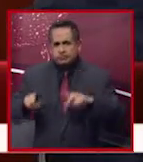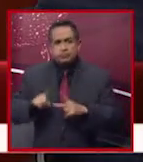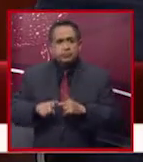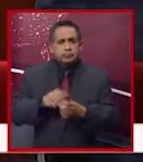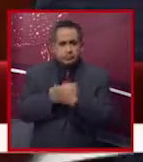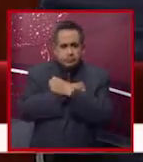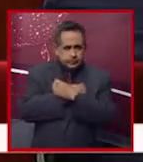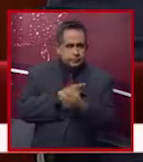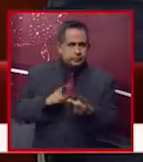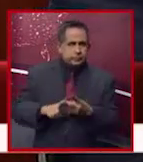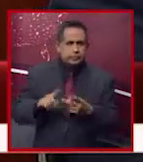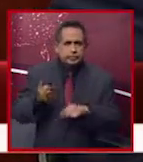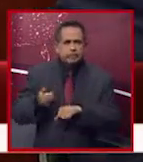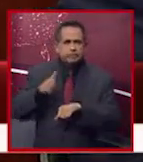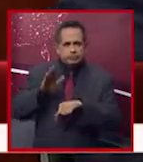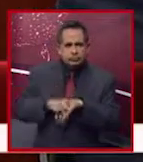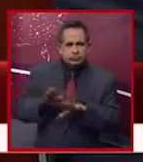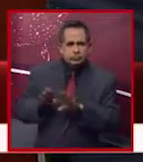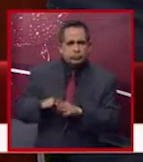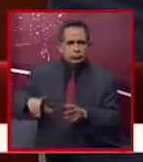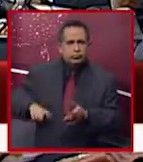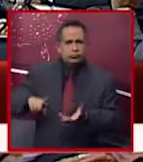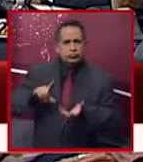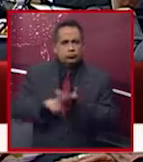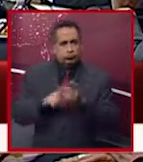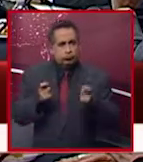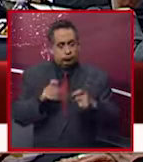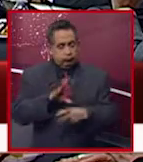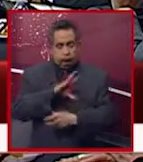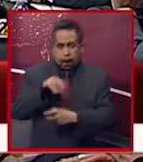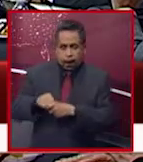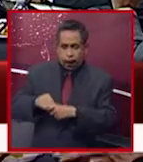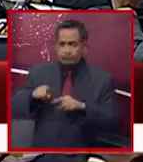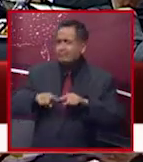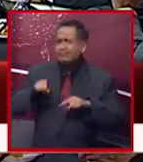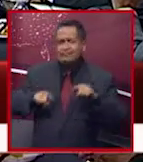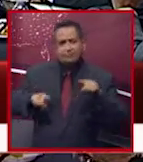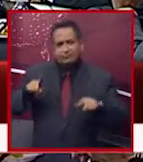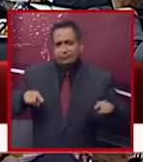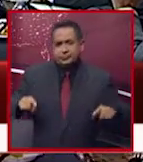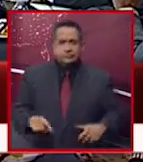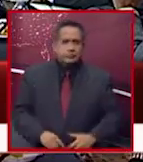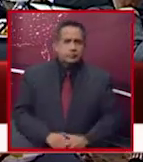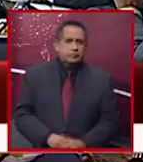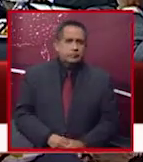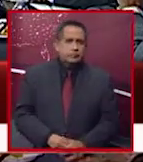sector educativo y los precios administrados y concentrados por el gobierno.